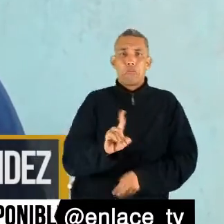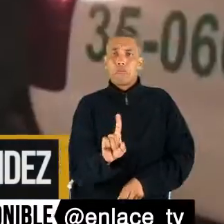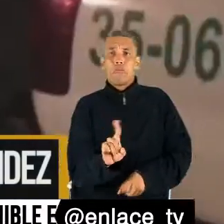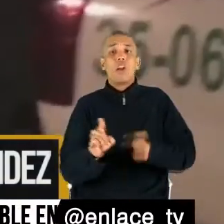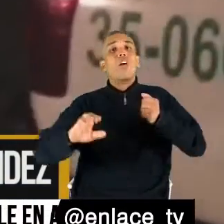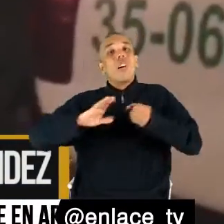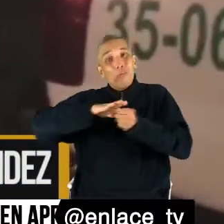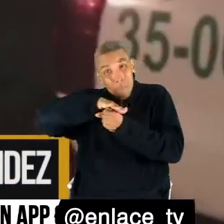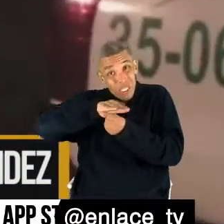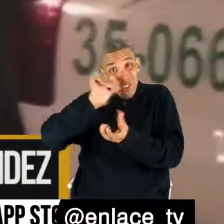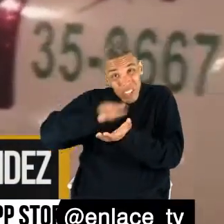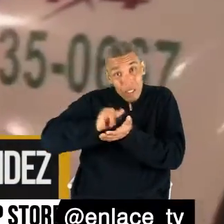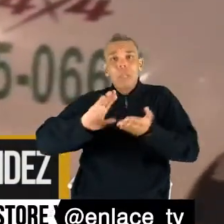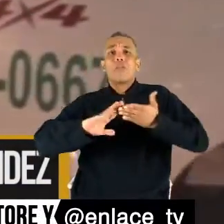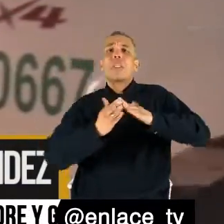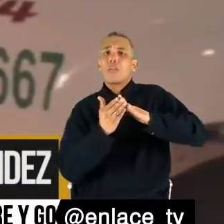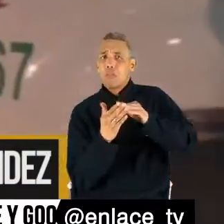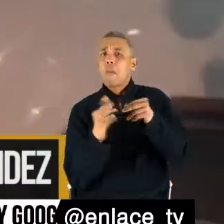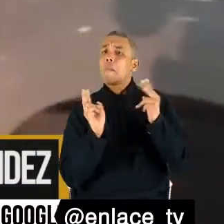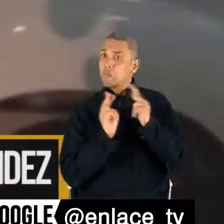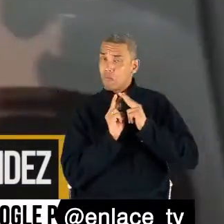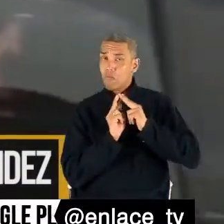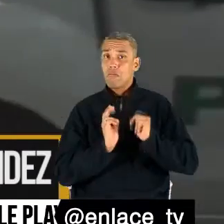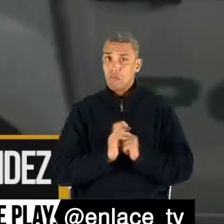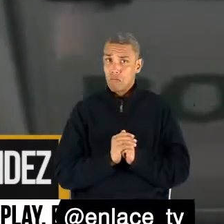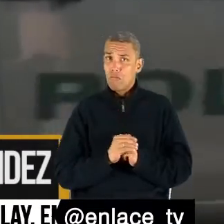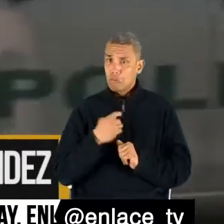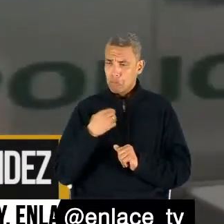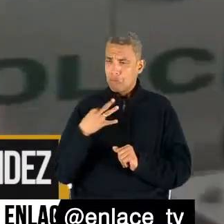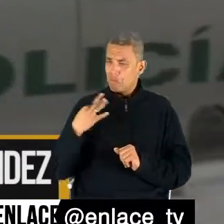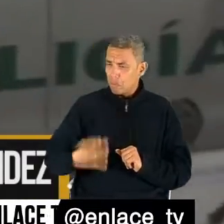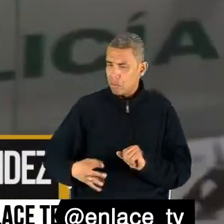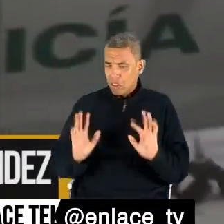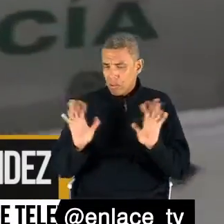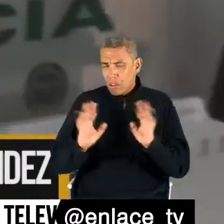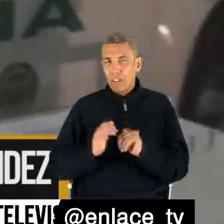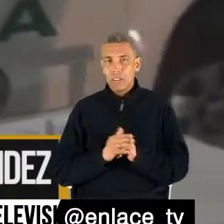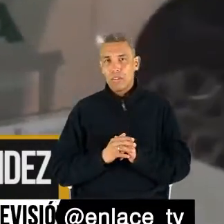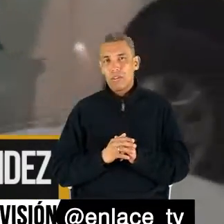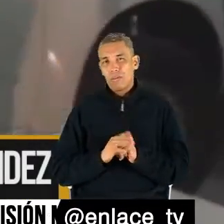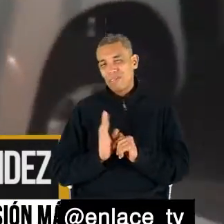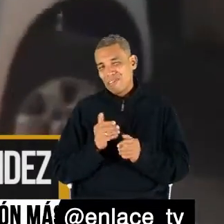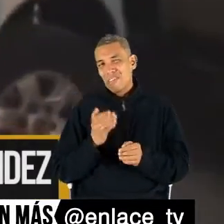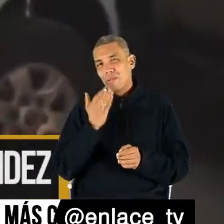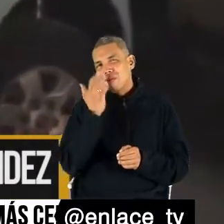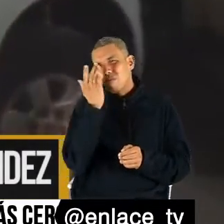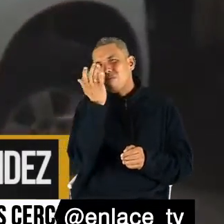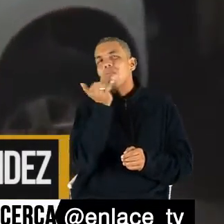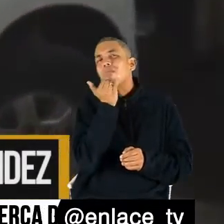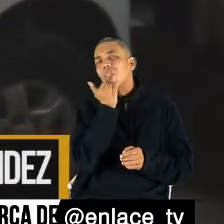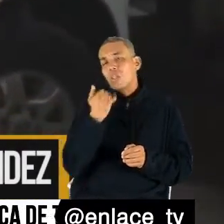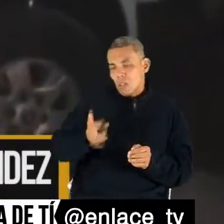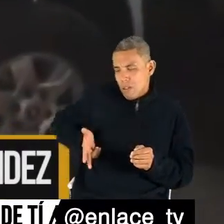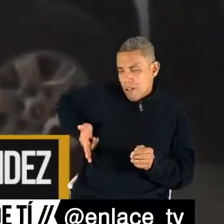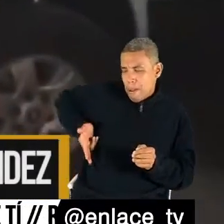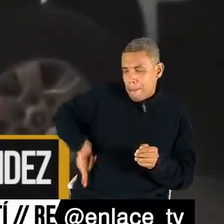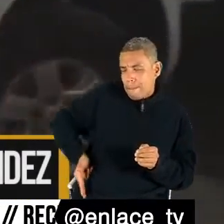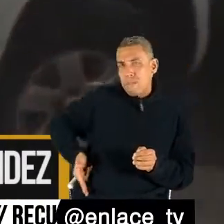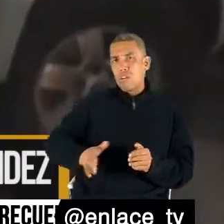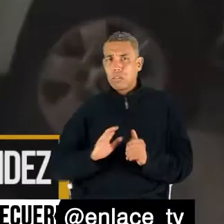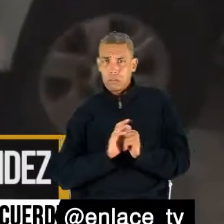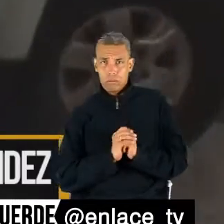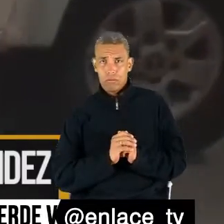que no me meto con nadie. Tuve un evento dentro de mi propia casa, ¿sí? Y la noticia que sale es que